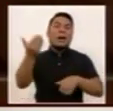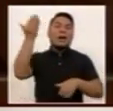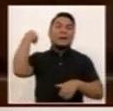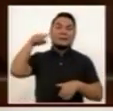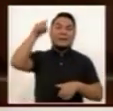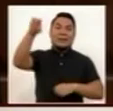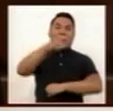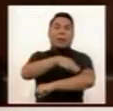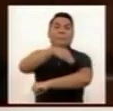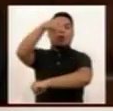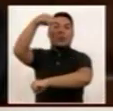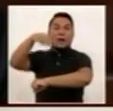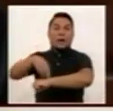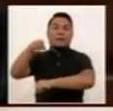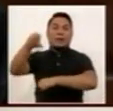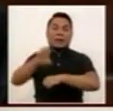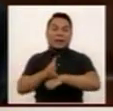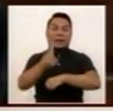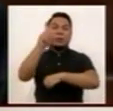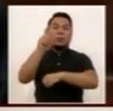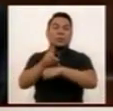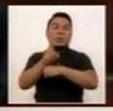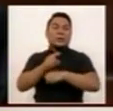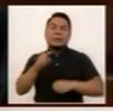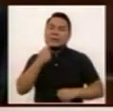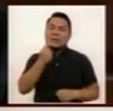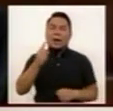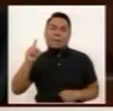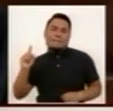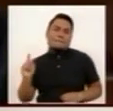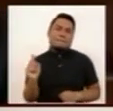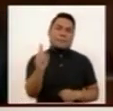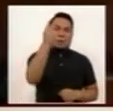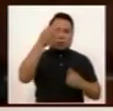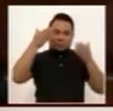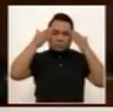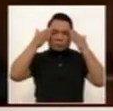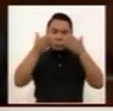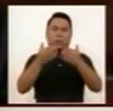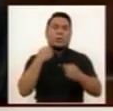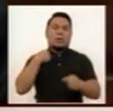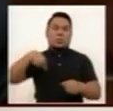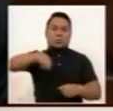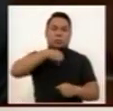Moquegua, la educación será pilar central de nuestra gestión.